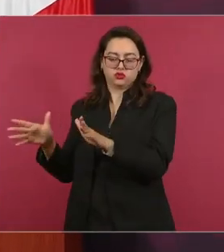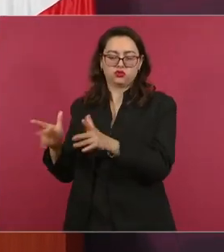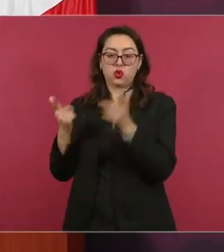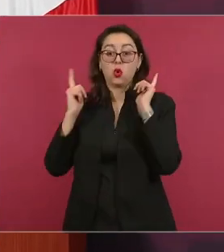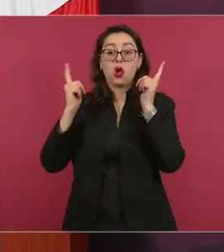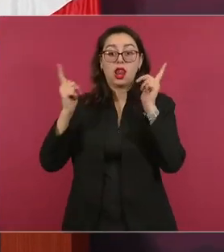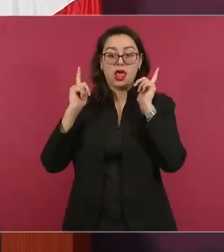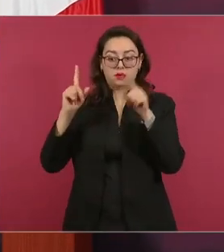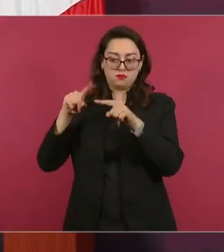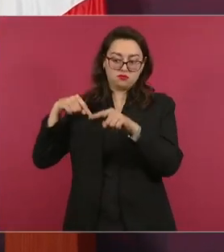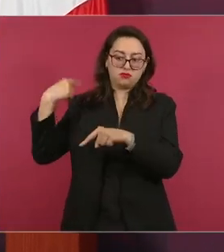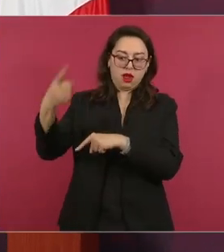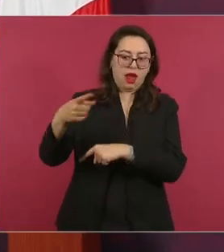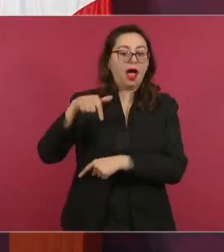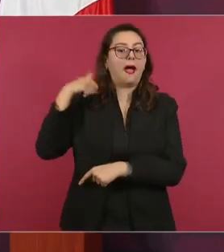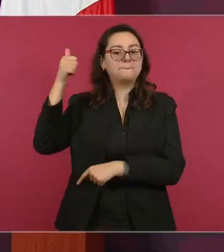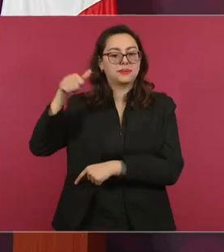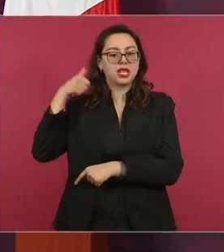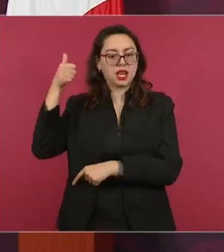y